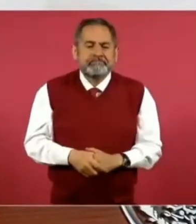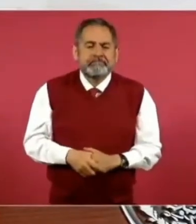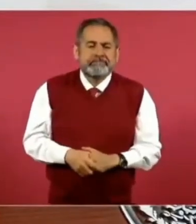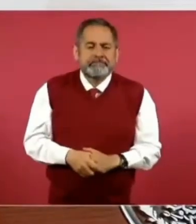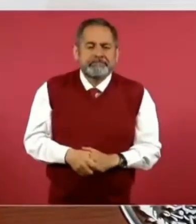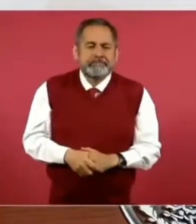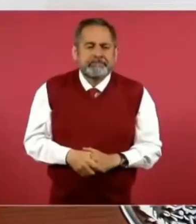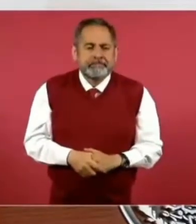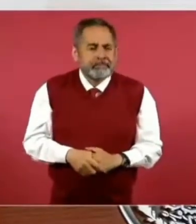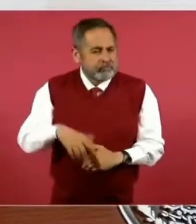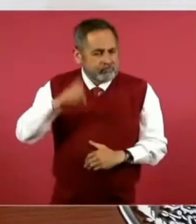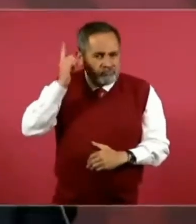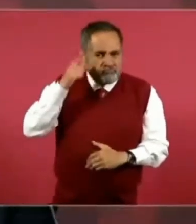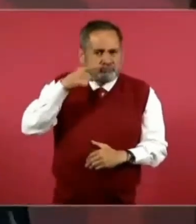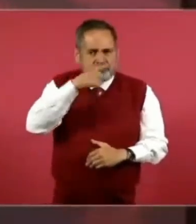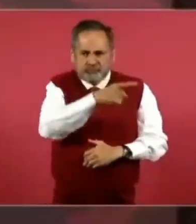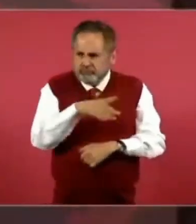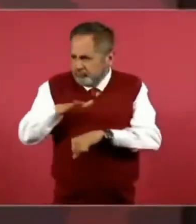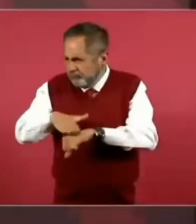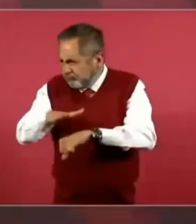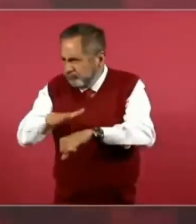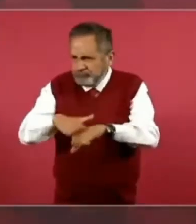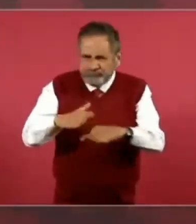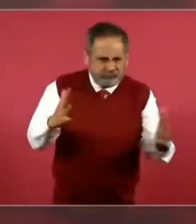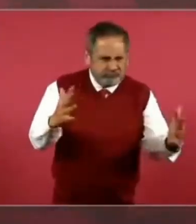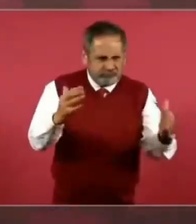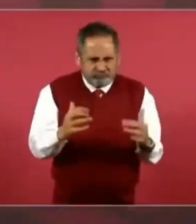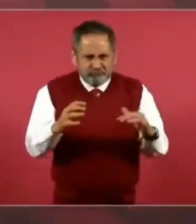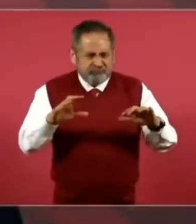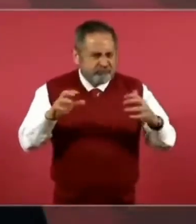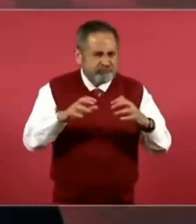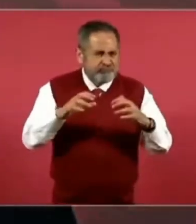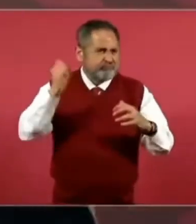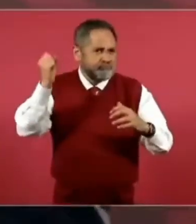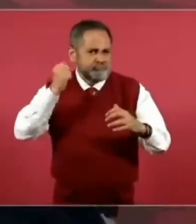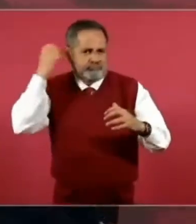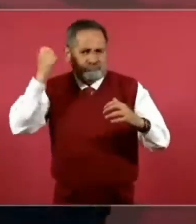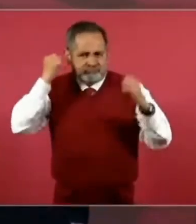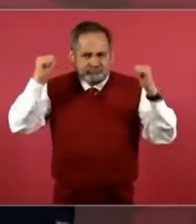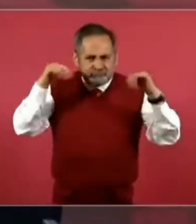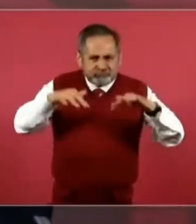Ojalá y convocaran a un congreso